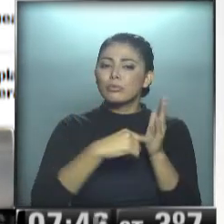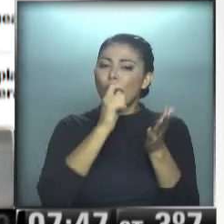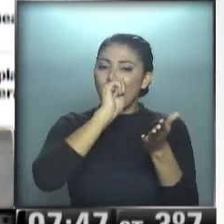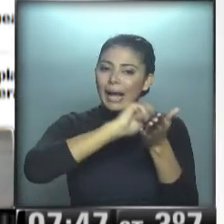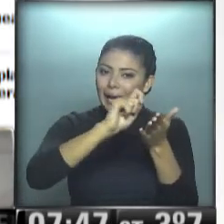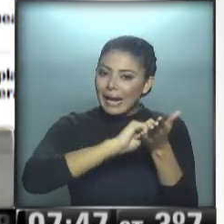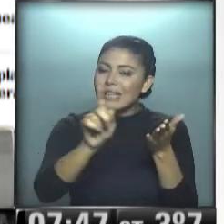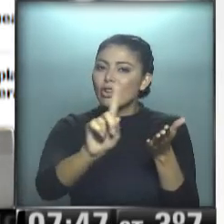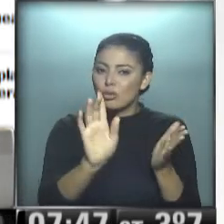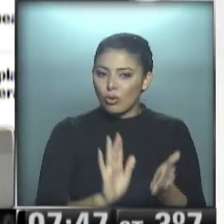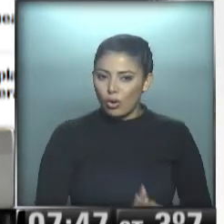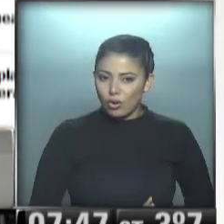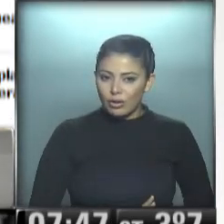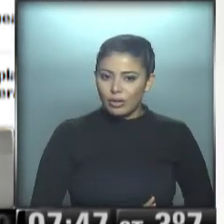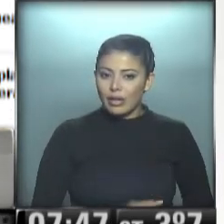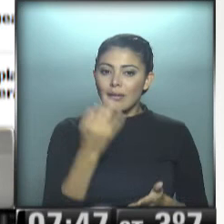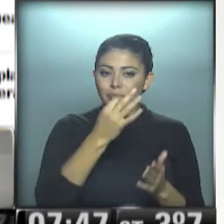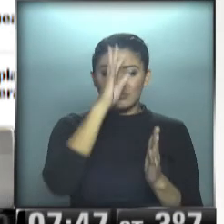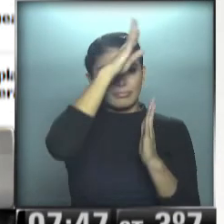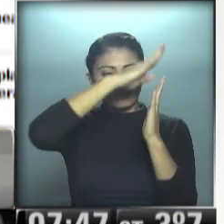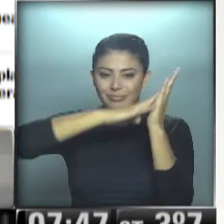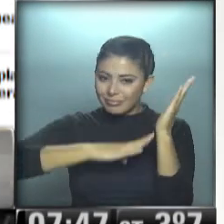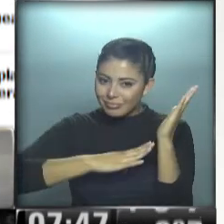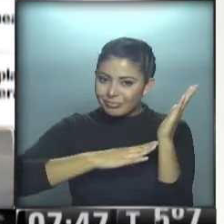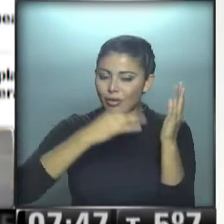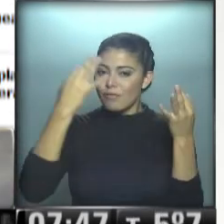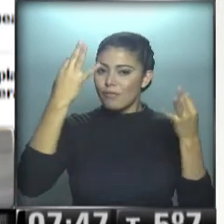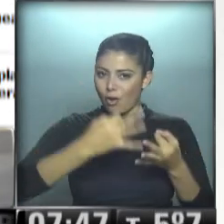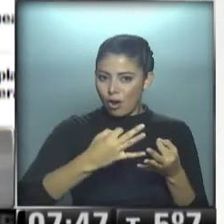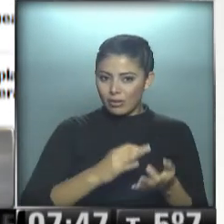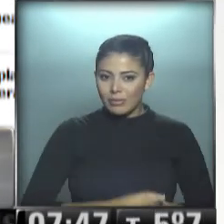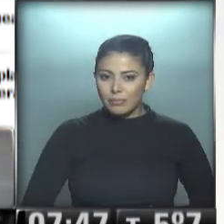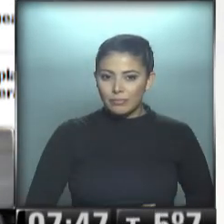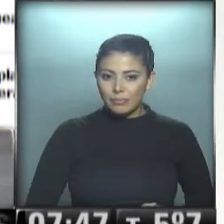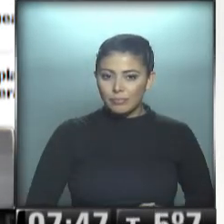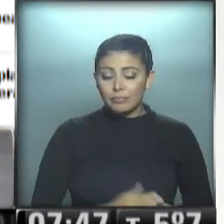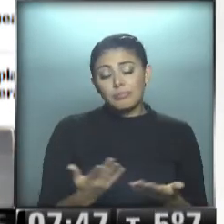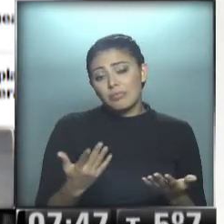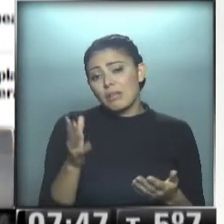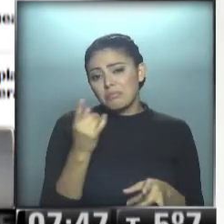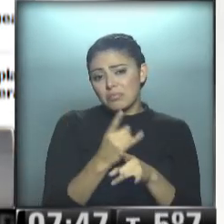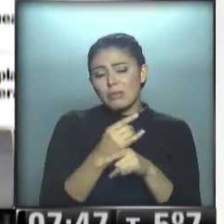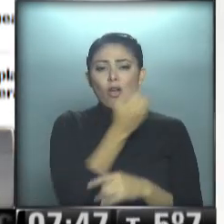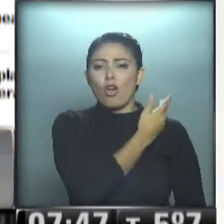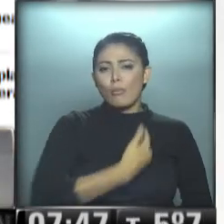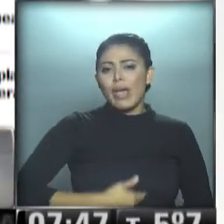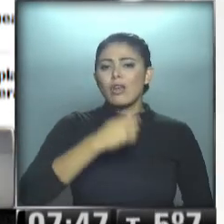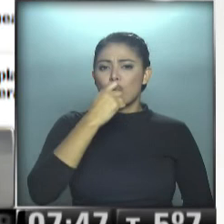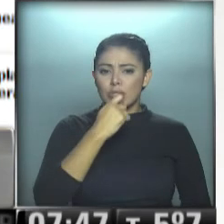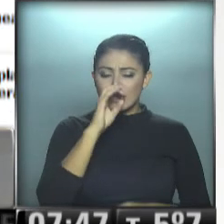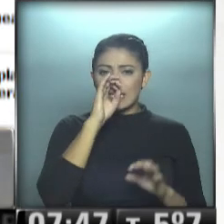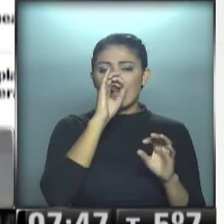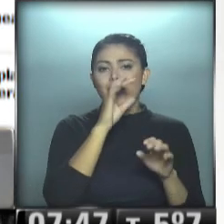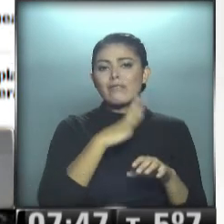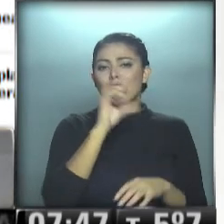carta, ahí está la cosa. No, de un telegrama de forma que se manda habitualmente a los gobiernos cuando van llegando las